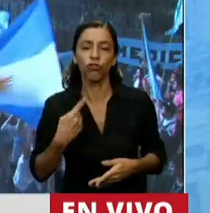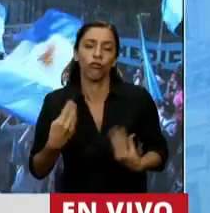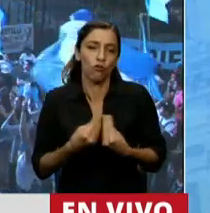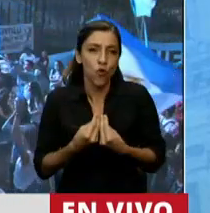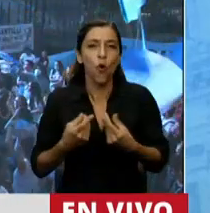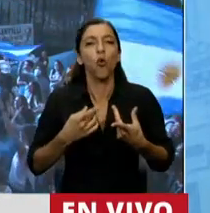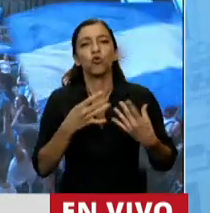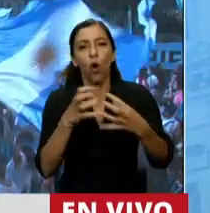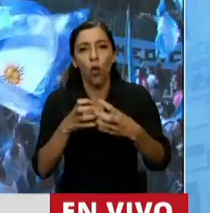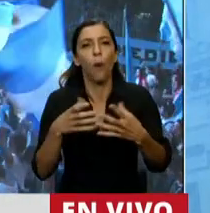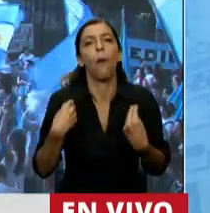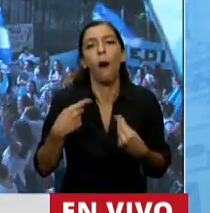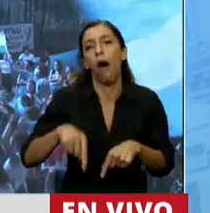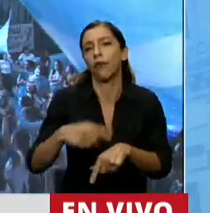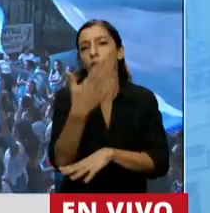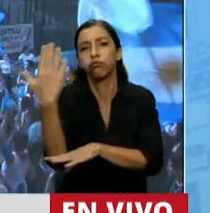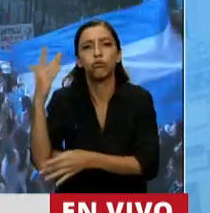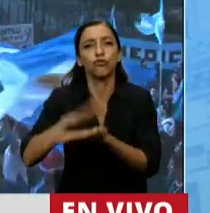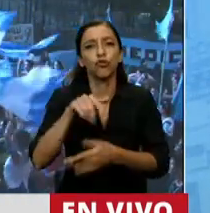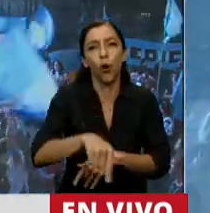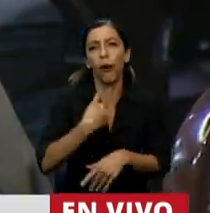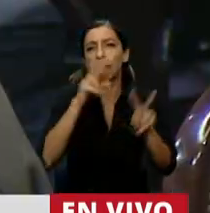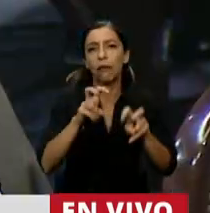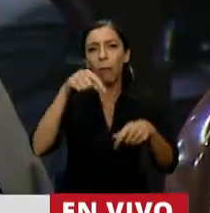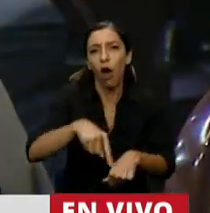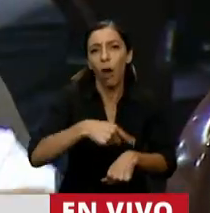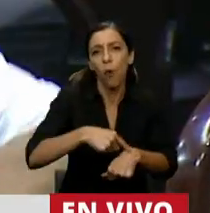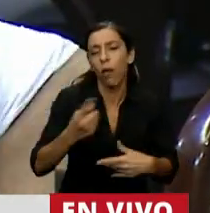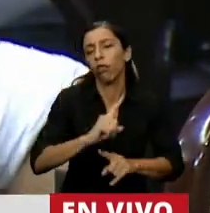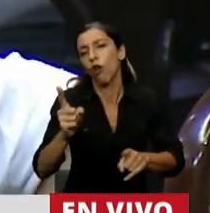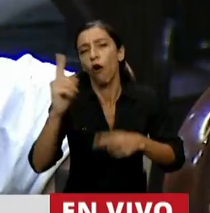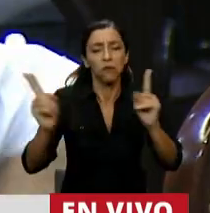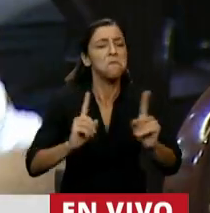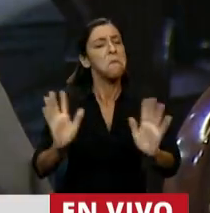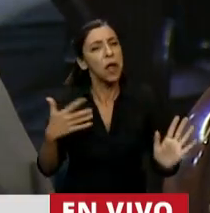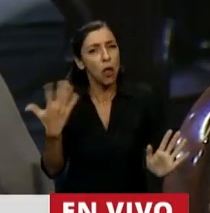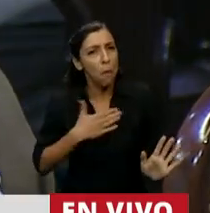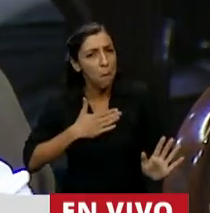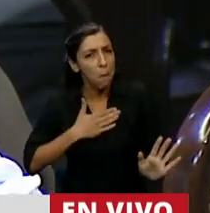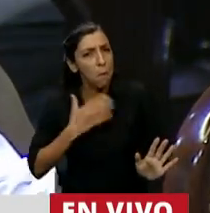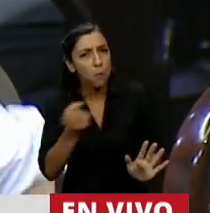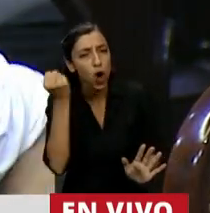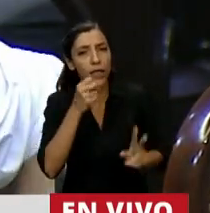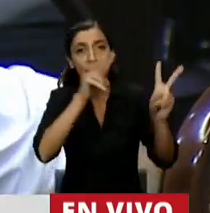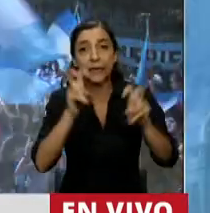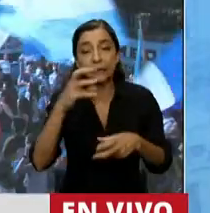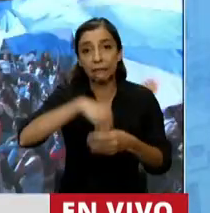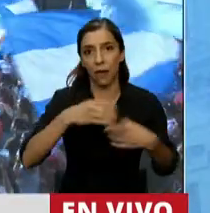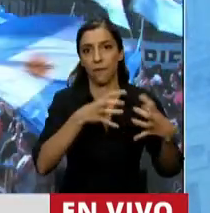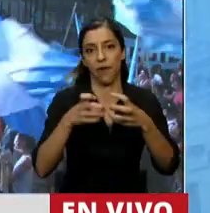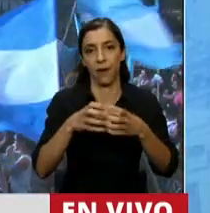tema, y la verdad que yo creo que es muy bueno que estemos debatiendo este tema, porque este tema nos permite traer al